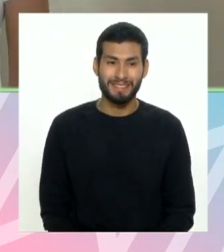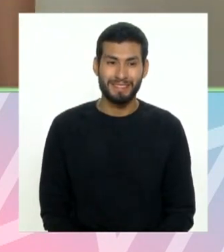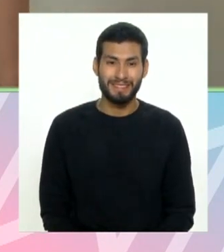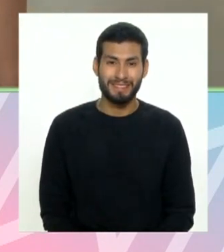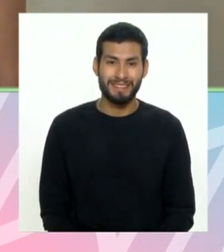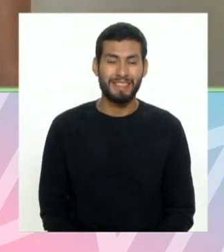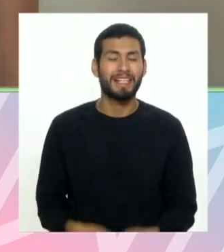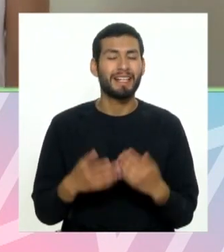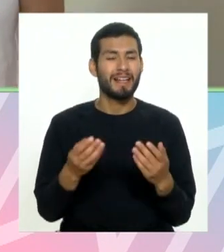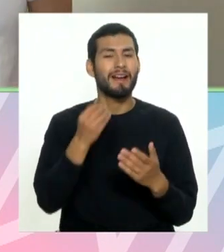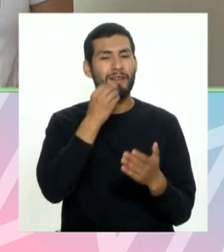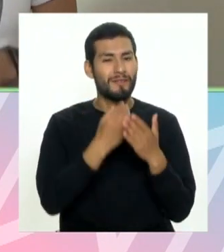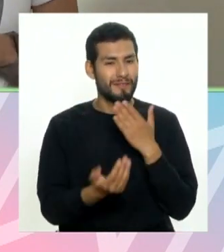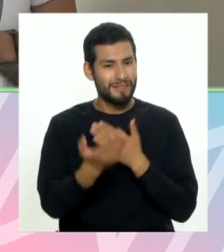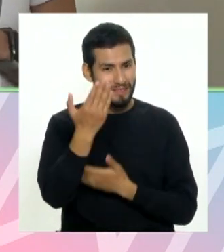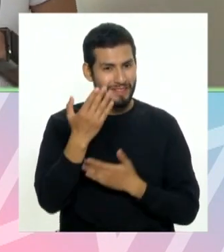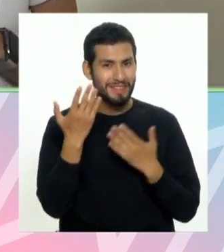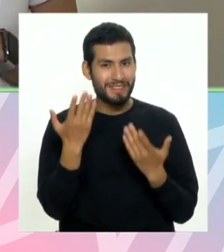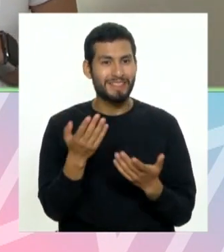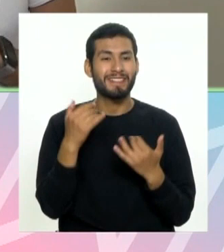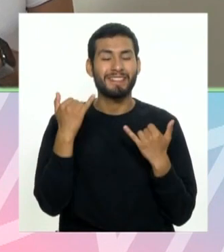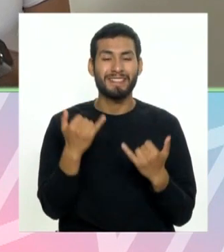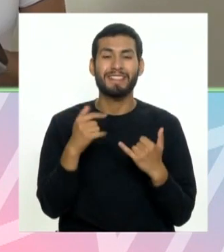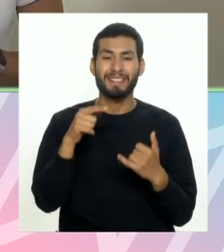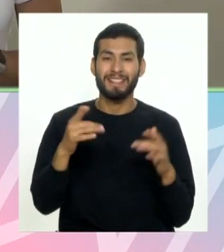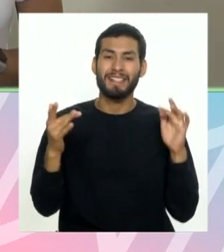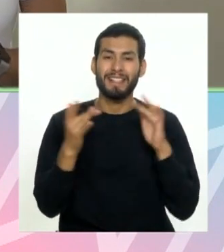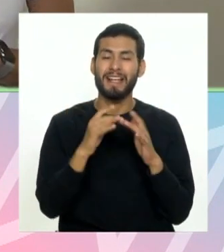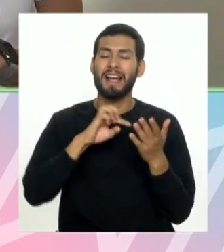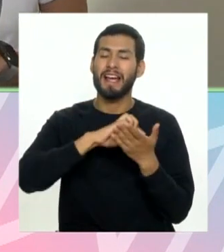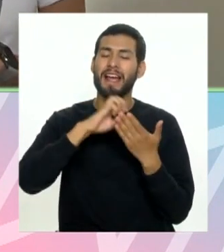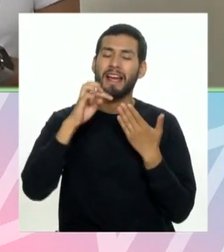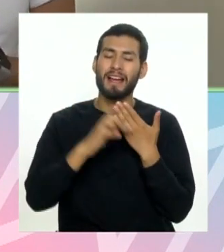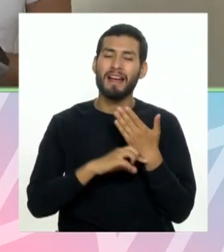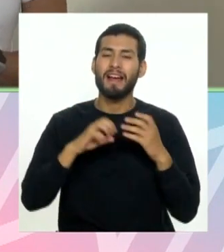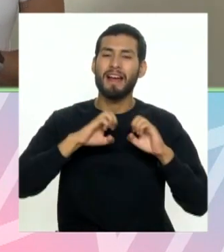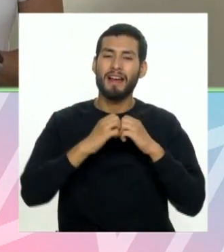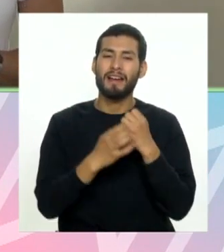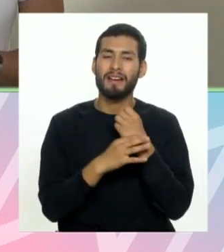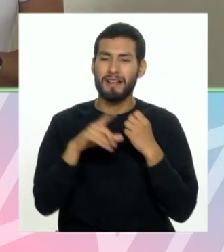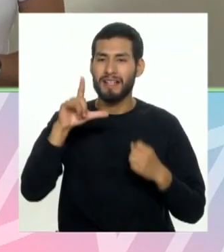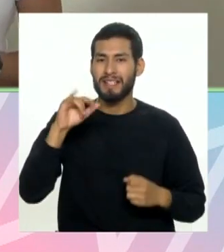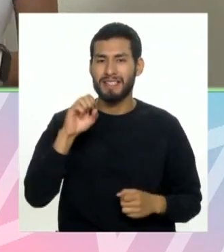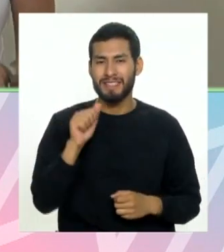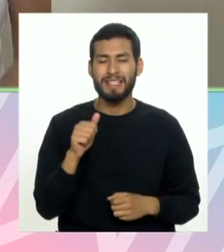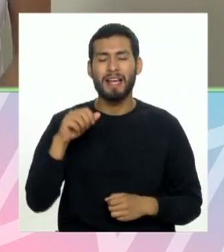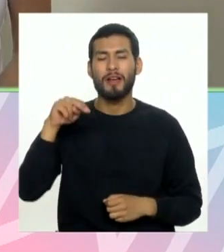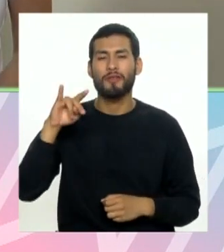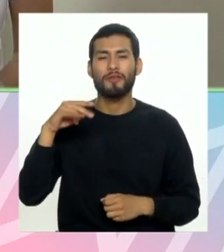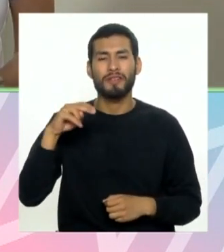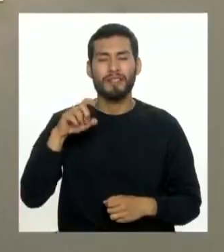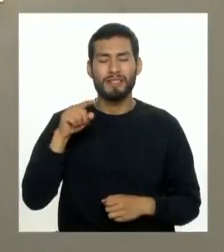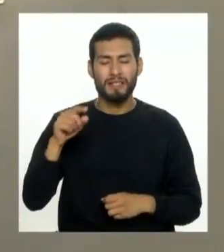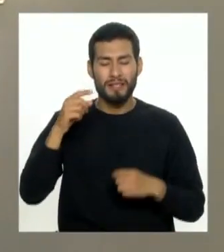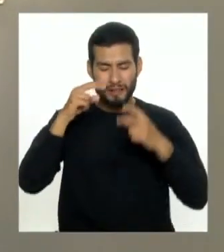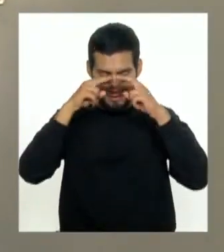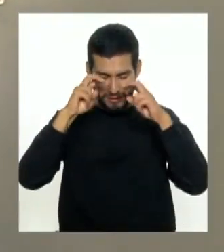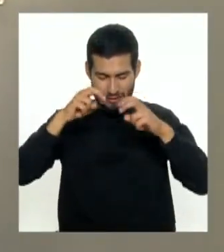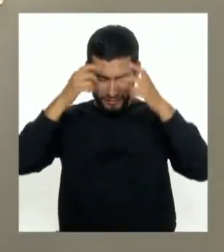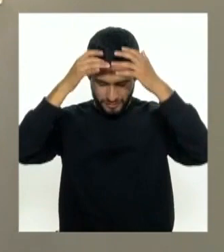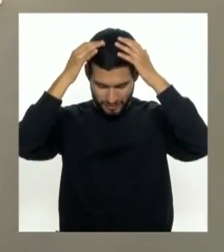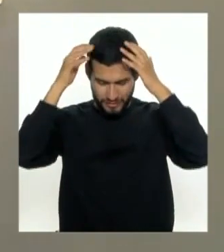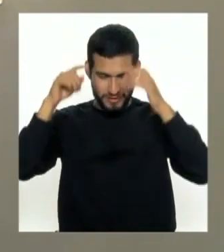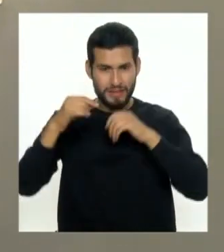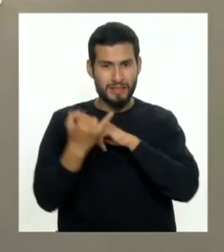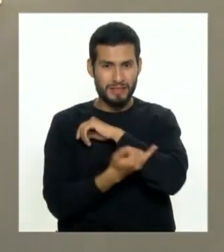¿Qué tal? ¿Cómo están? Buenos días. Se une a Cuerpo Médico la doctora Lisa Núñez del Prado, neuróloga del instituto, porque